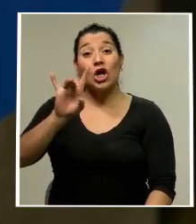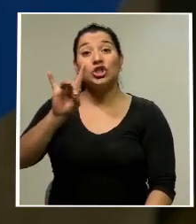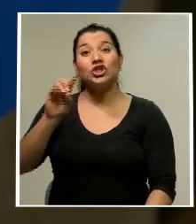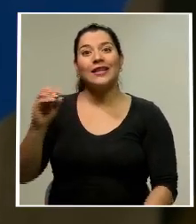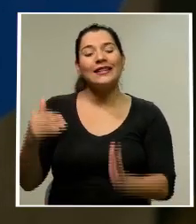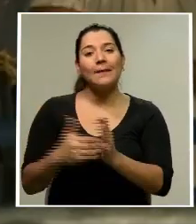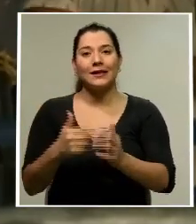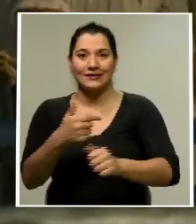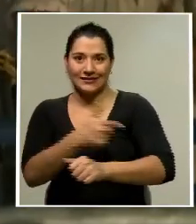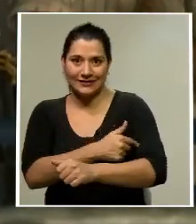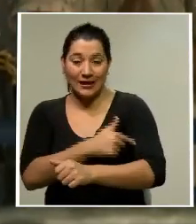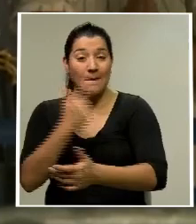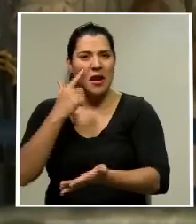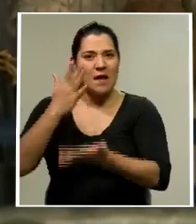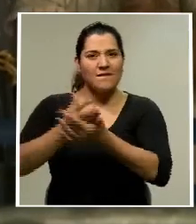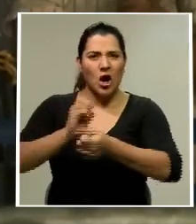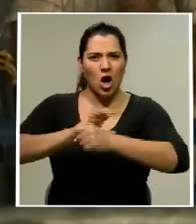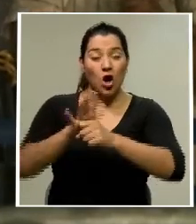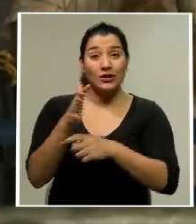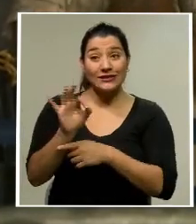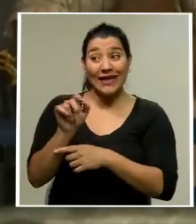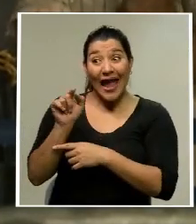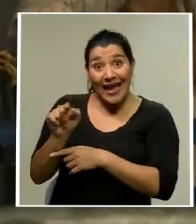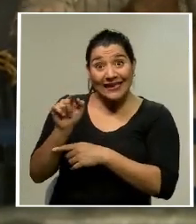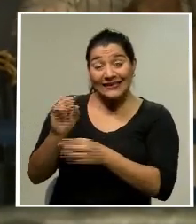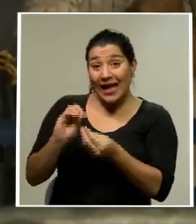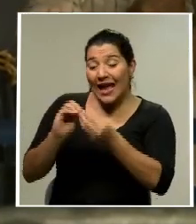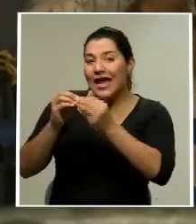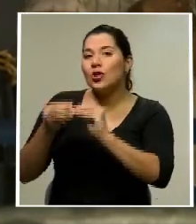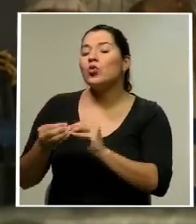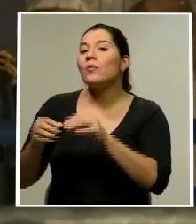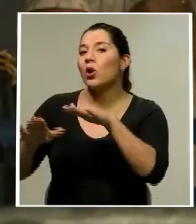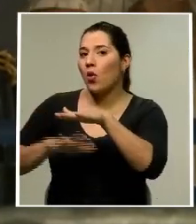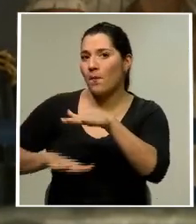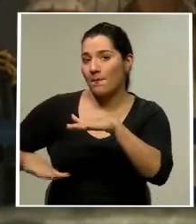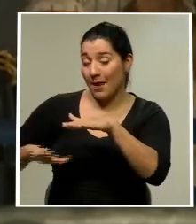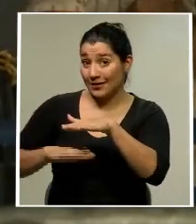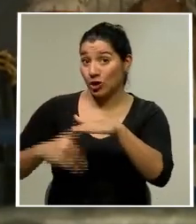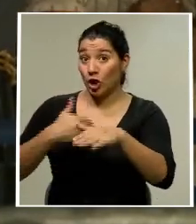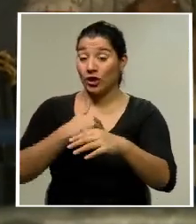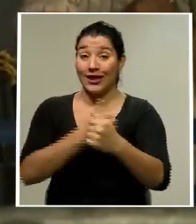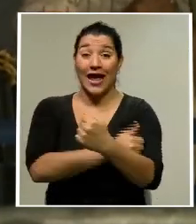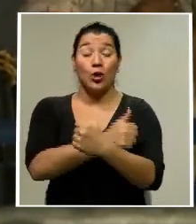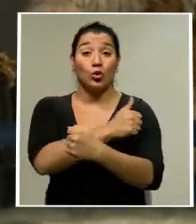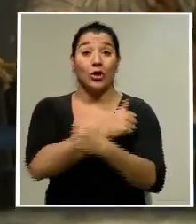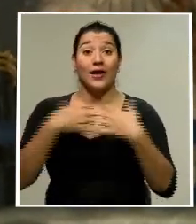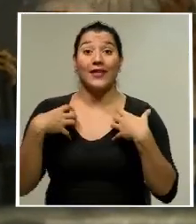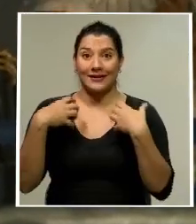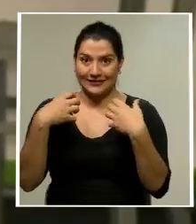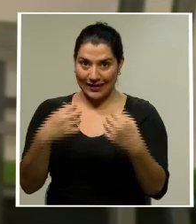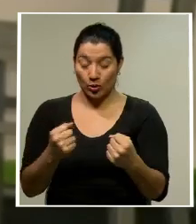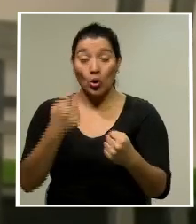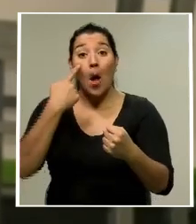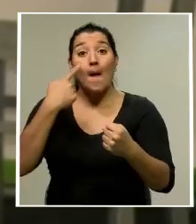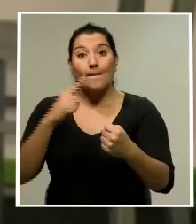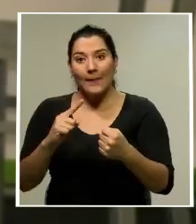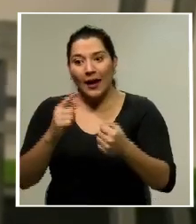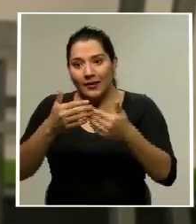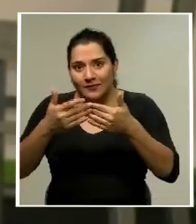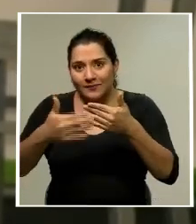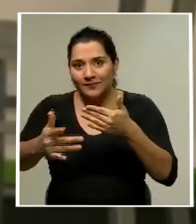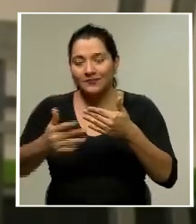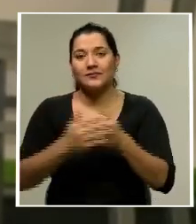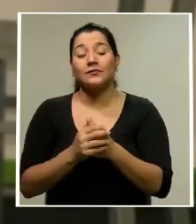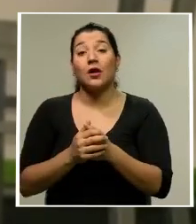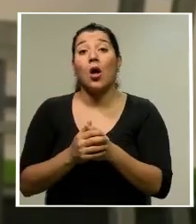380,000 dosis contra la COVID-19 es la cantidad mínima de vacunas que las autoridades de salud esperan aplicar en los próximos días,